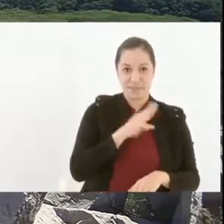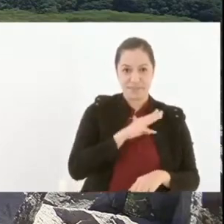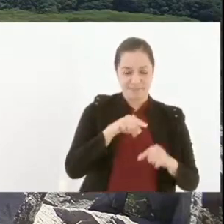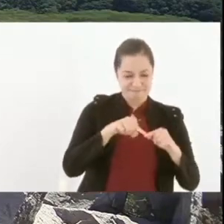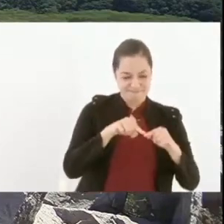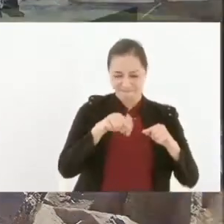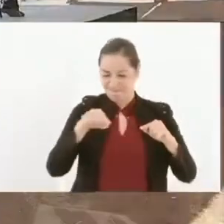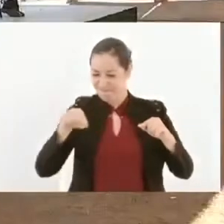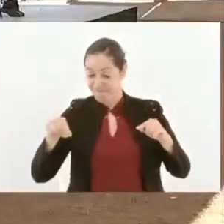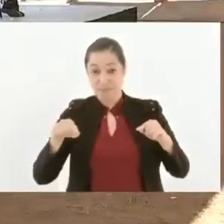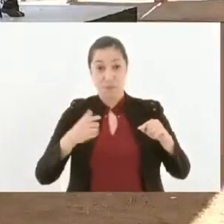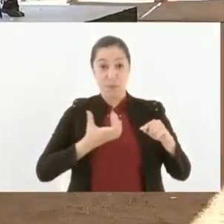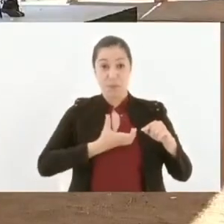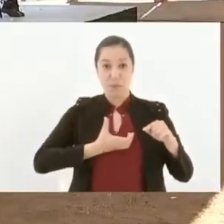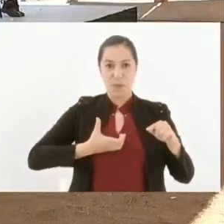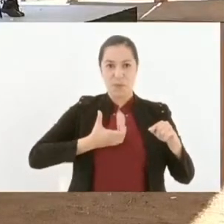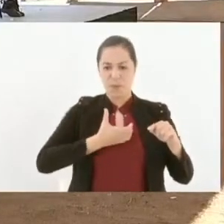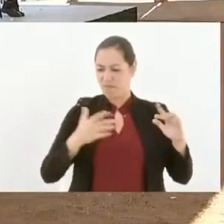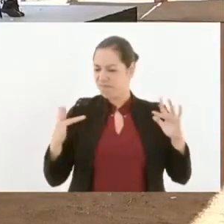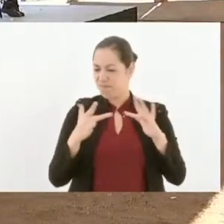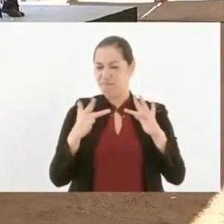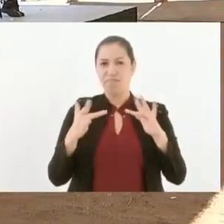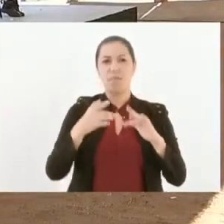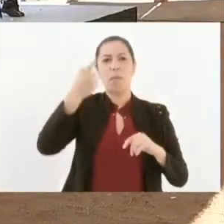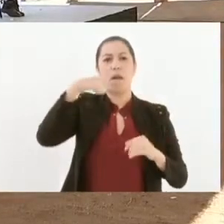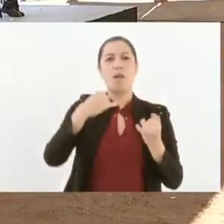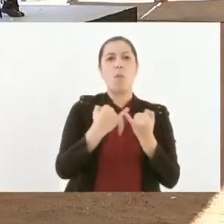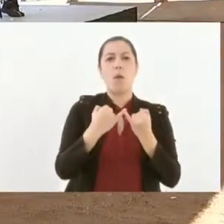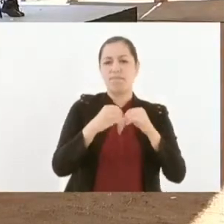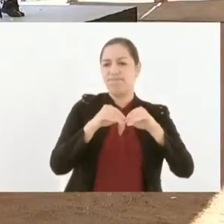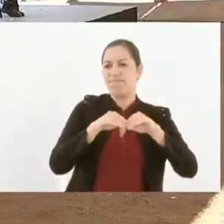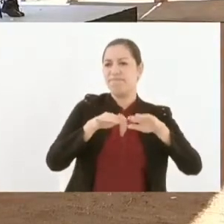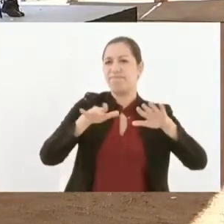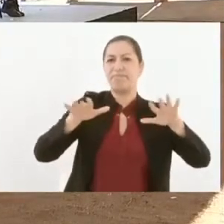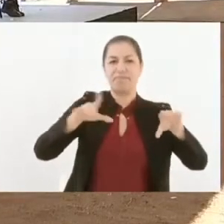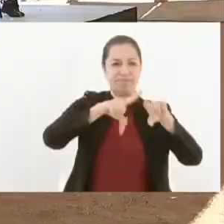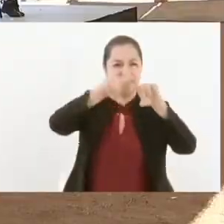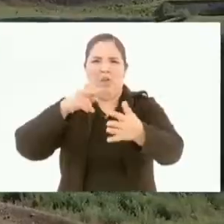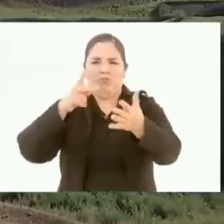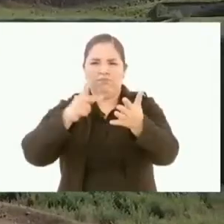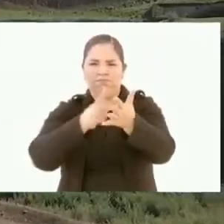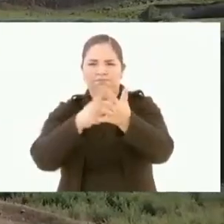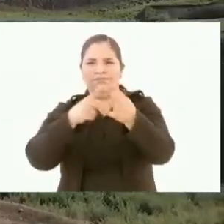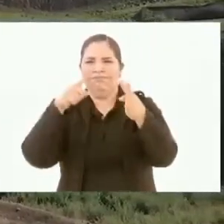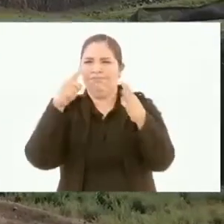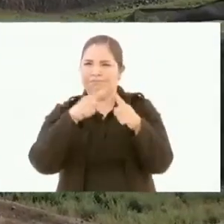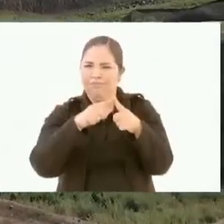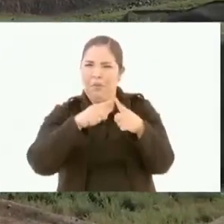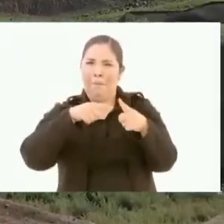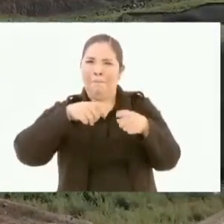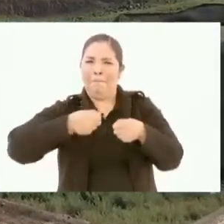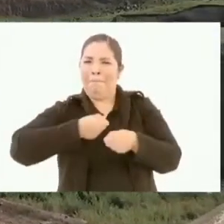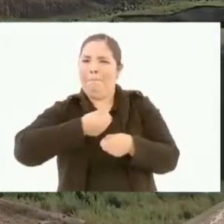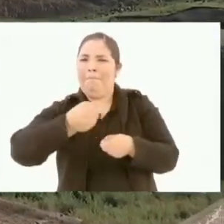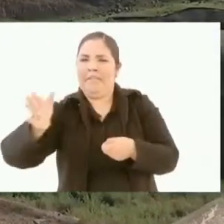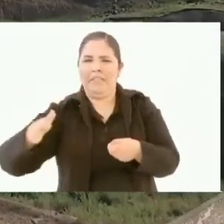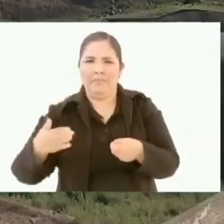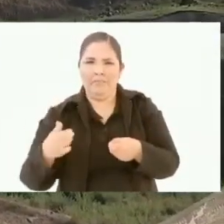Concordia, y también agua para producir los alimentos. Tenemos que